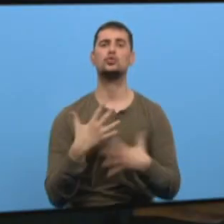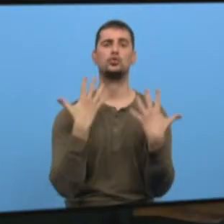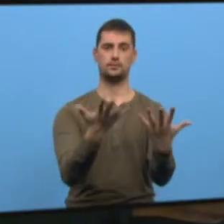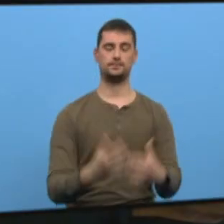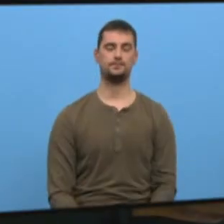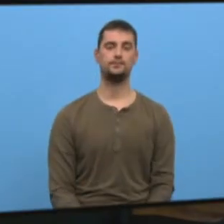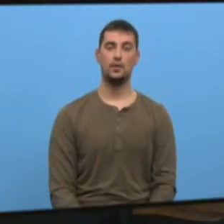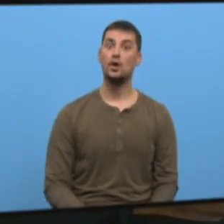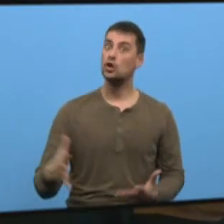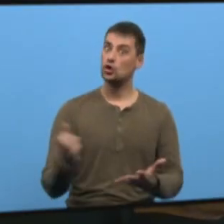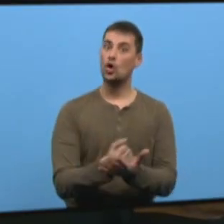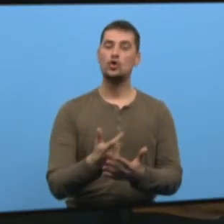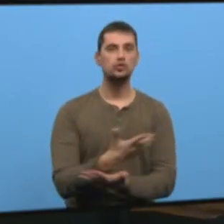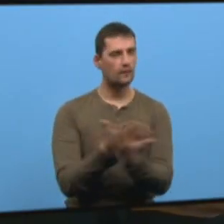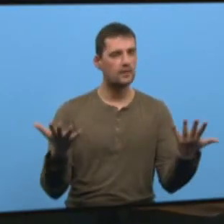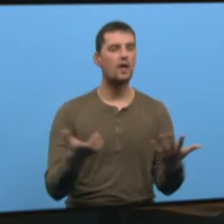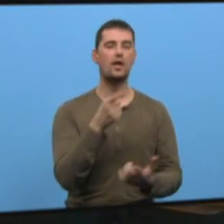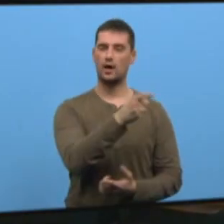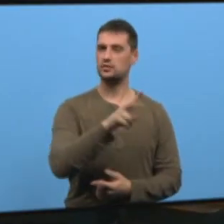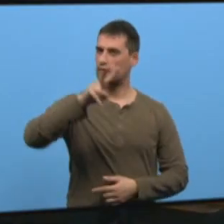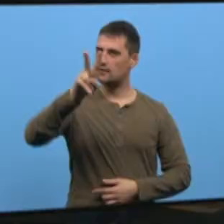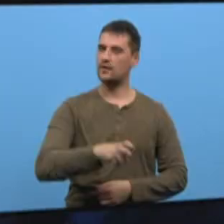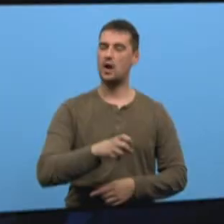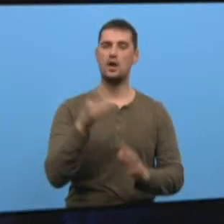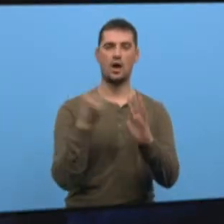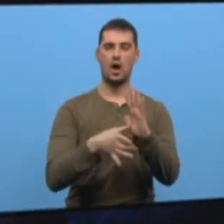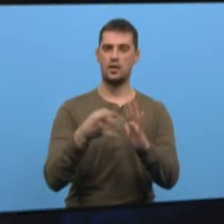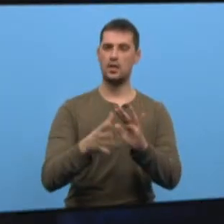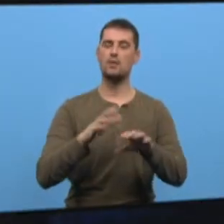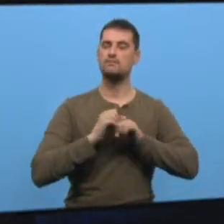producto todos confían no impulso marcas de